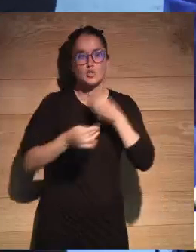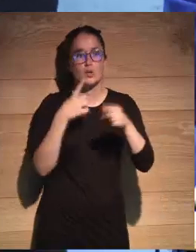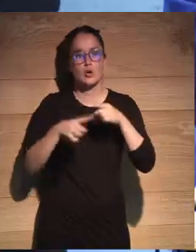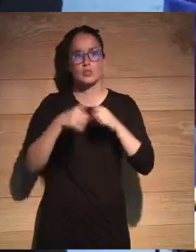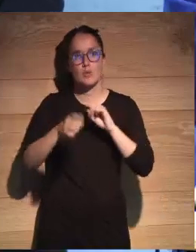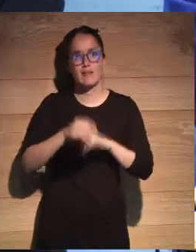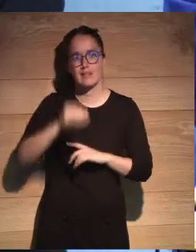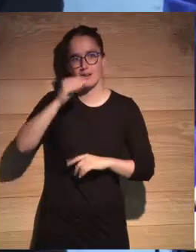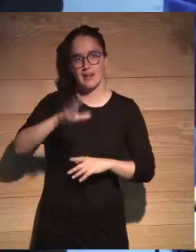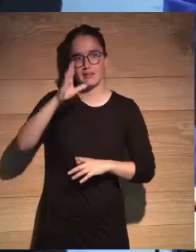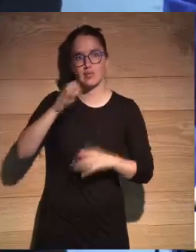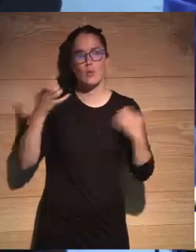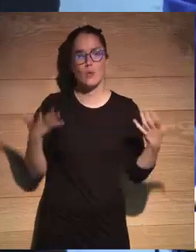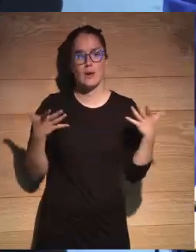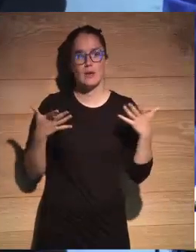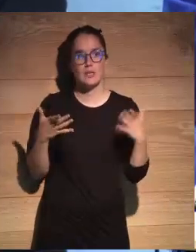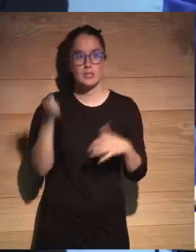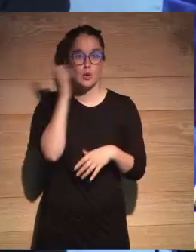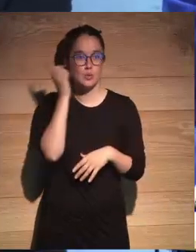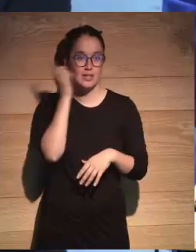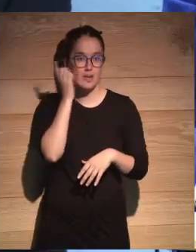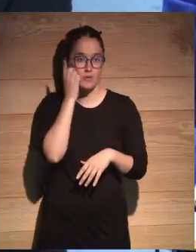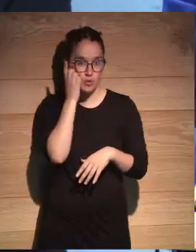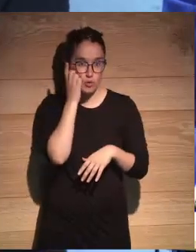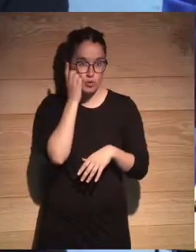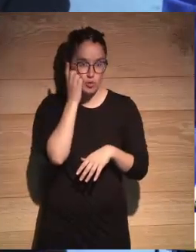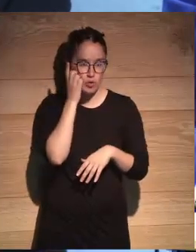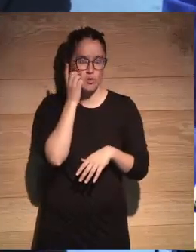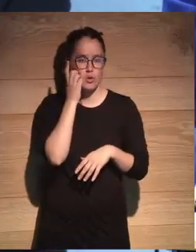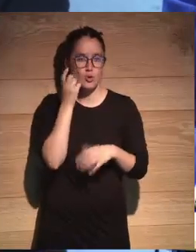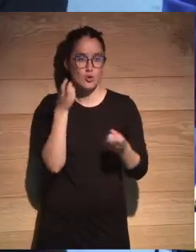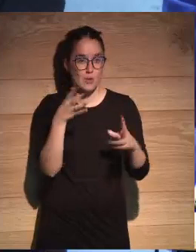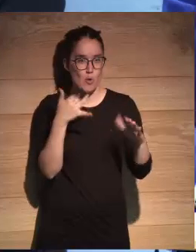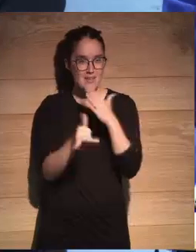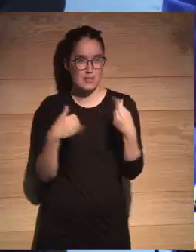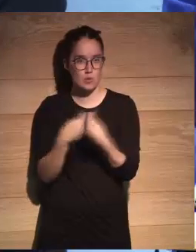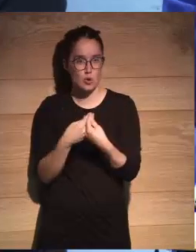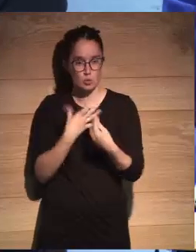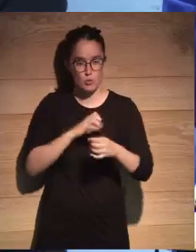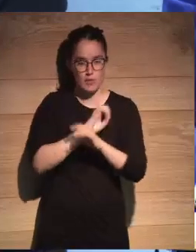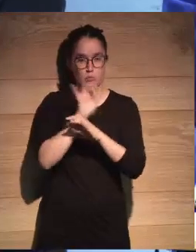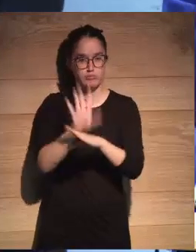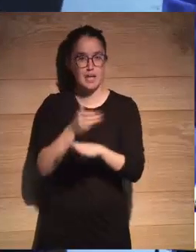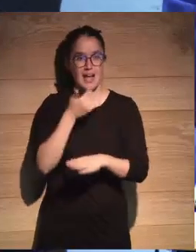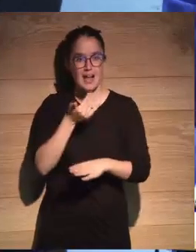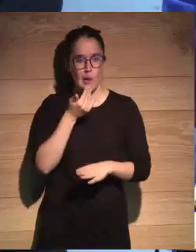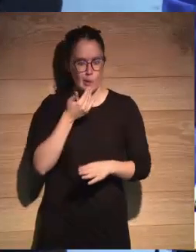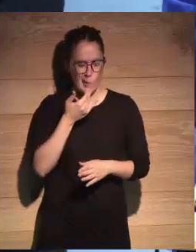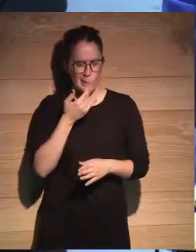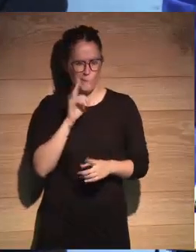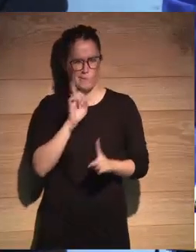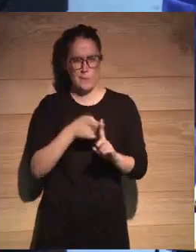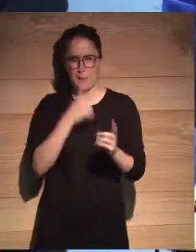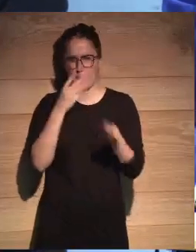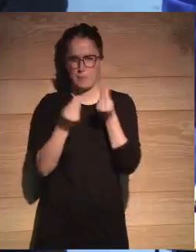es poner a disposición del público un número de teléfono de WhatsApp al que tú les puedes enviar aquello que tú has